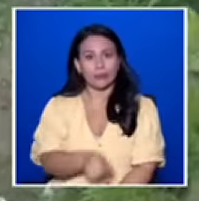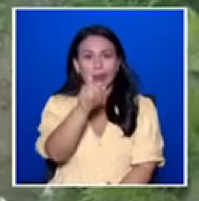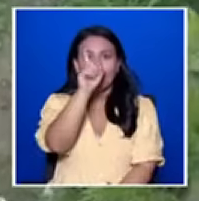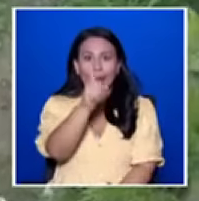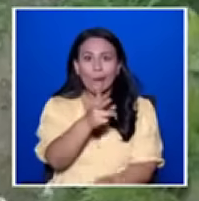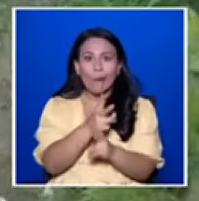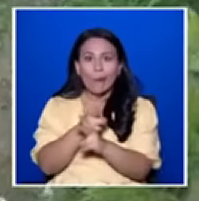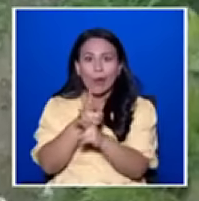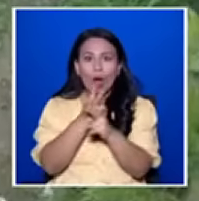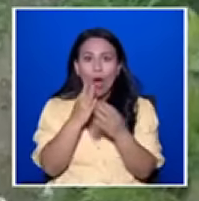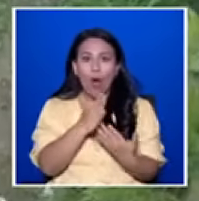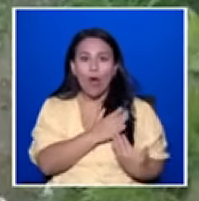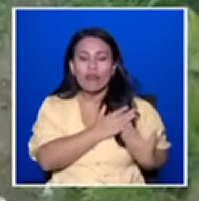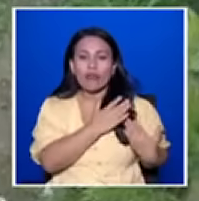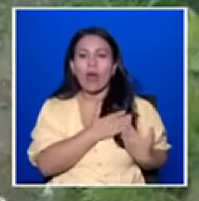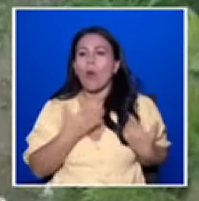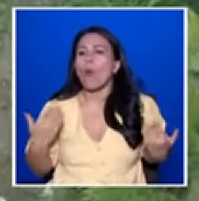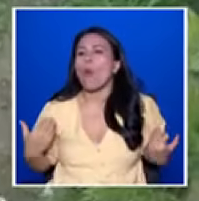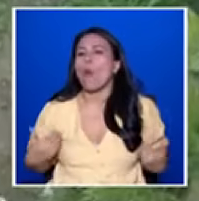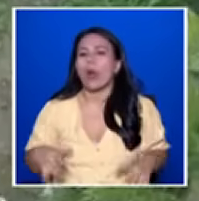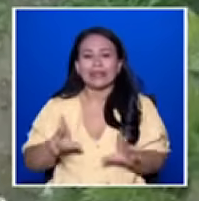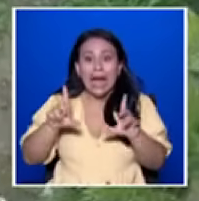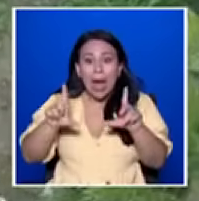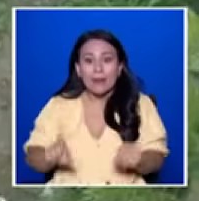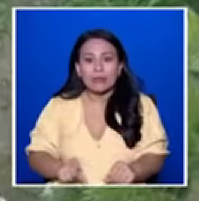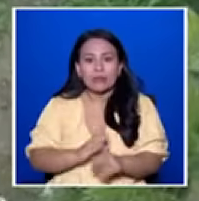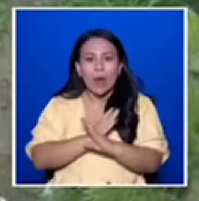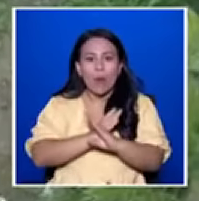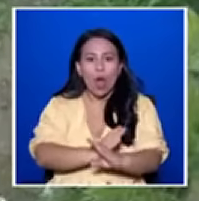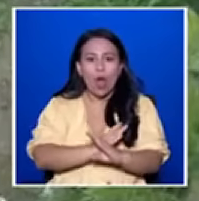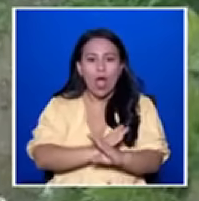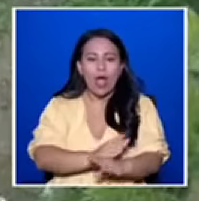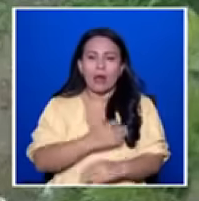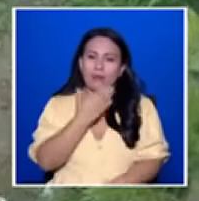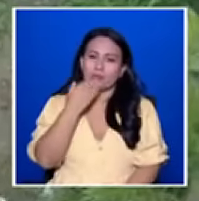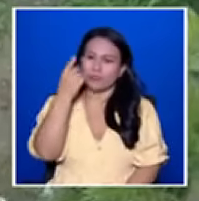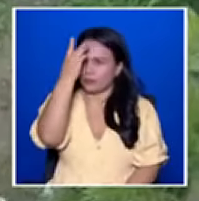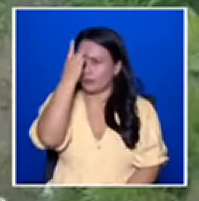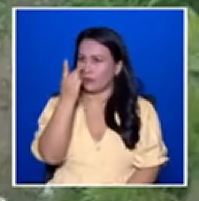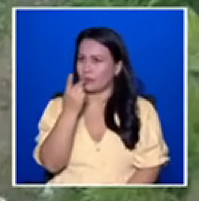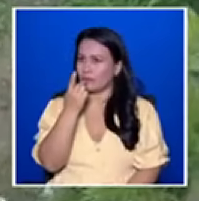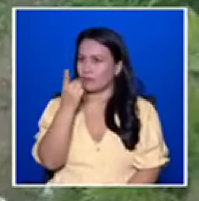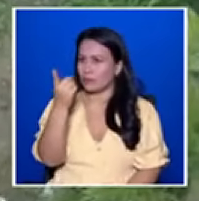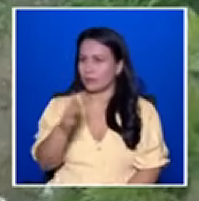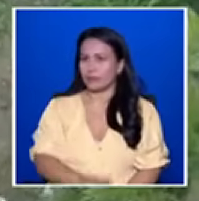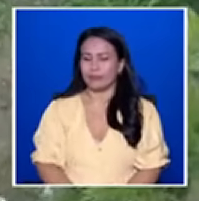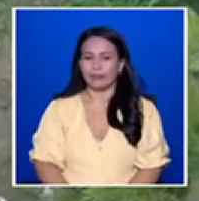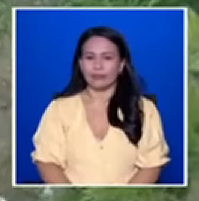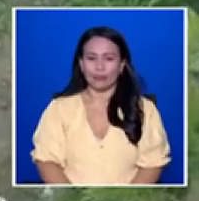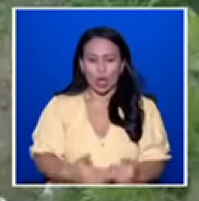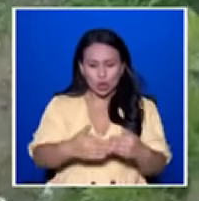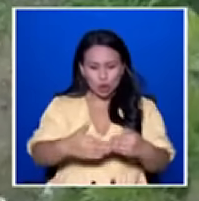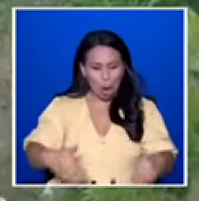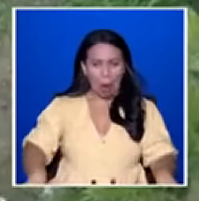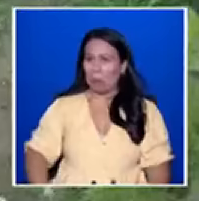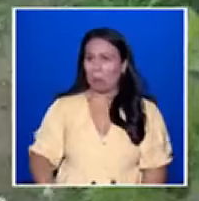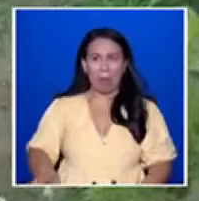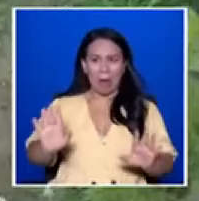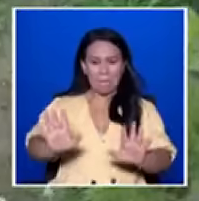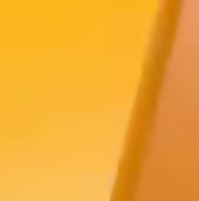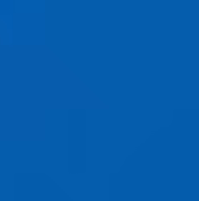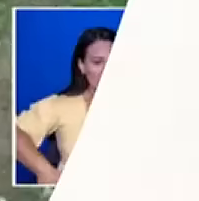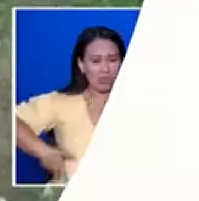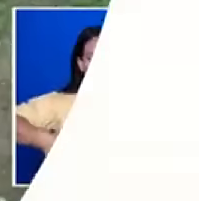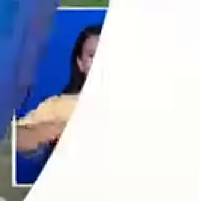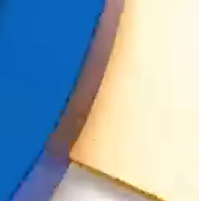lo logran observar, pues, ¿no? Claro, no está pues bajo esas características de perfilamiento comunes. Está con y camisa, también sí, pantalón. Un